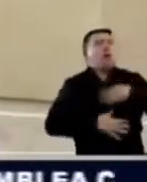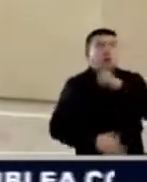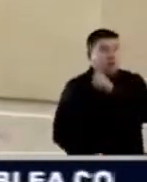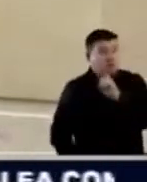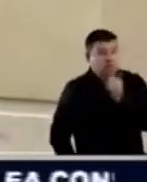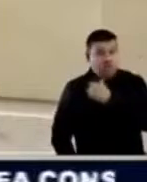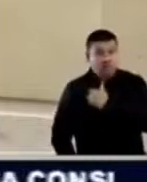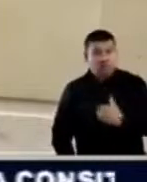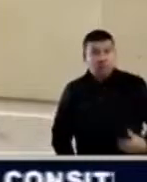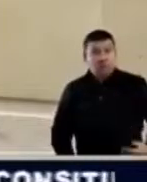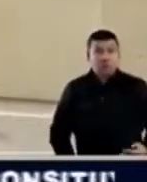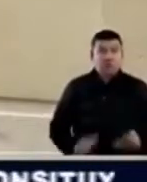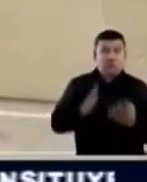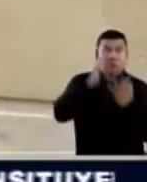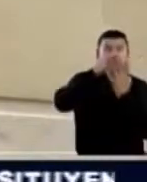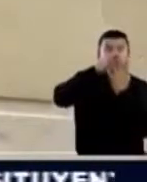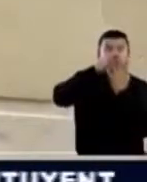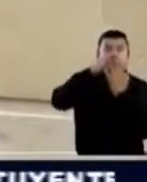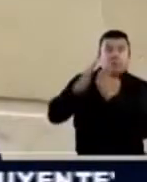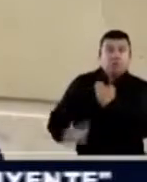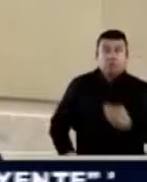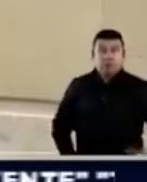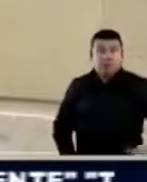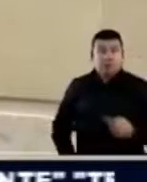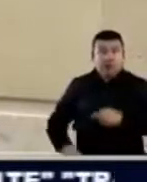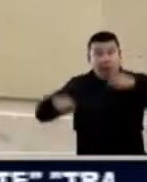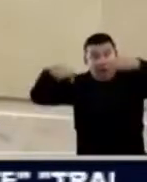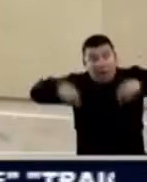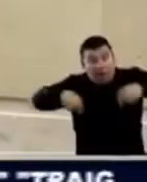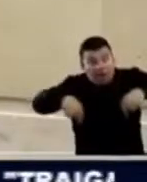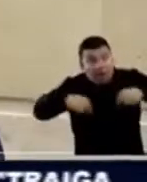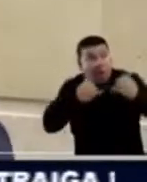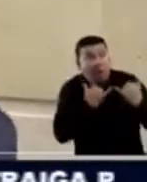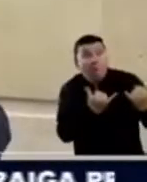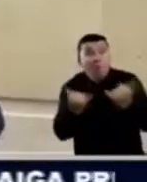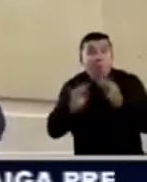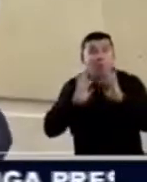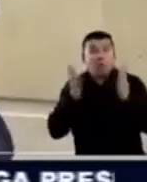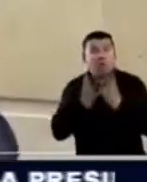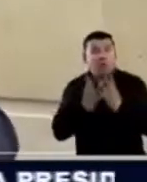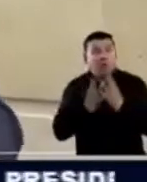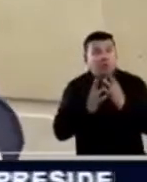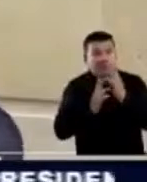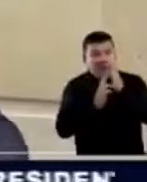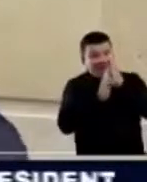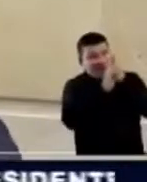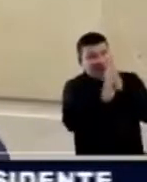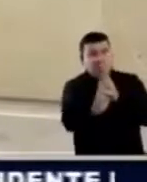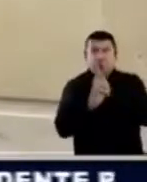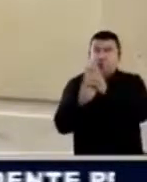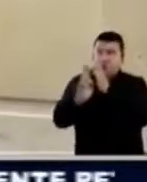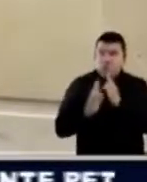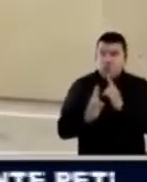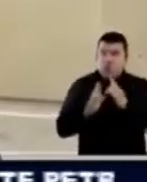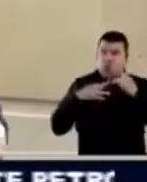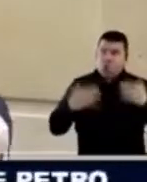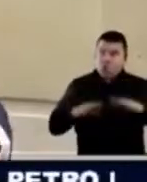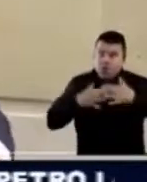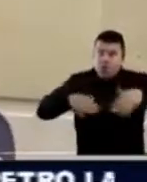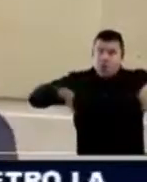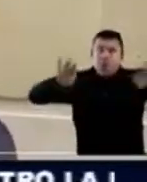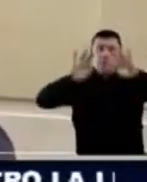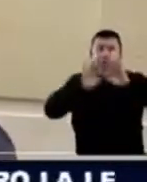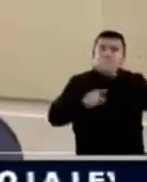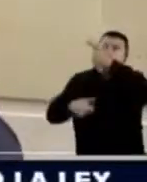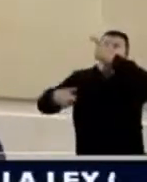nefasta, ¿no? Yo creo que el único favor que le han hecho en la historia de Colombia a Colombia es que evitaron que Angélica Lozano fuera la